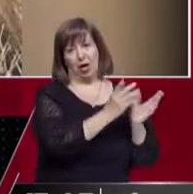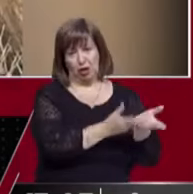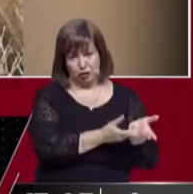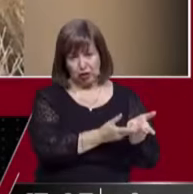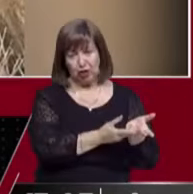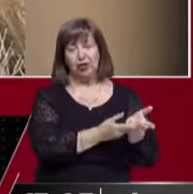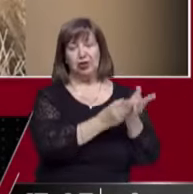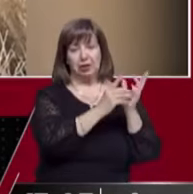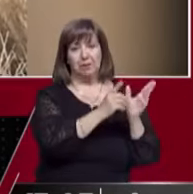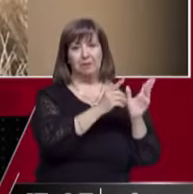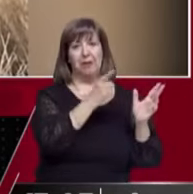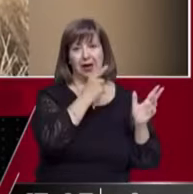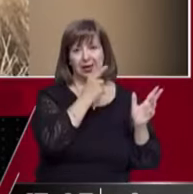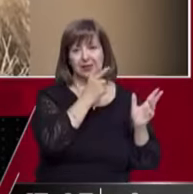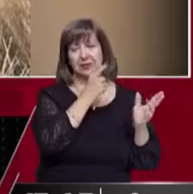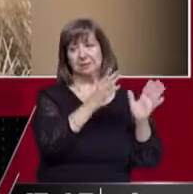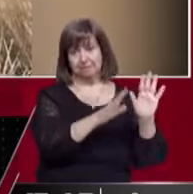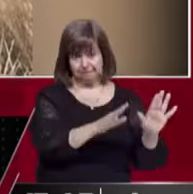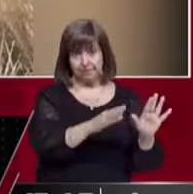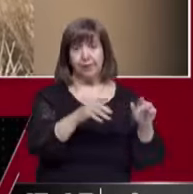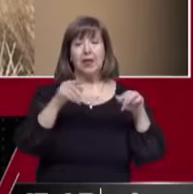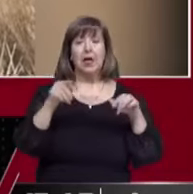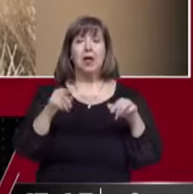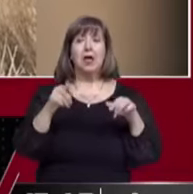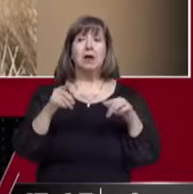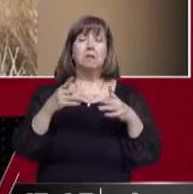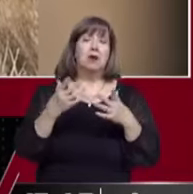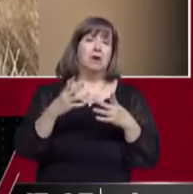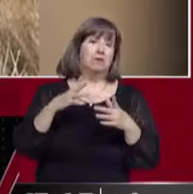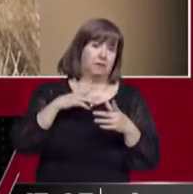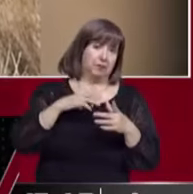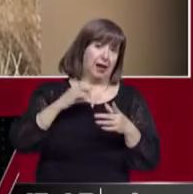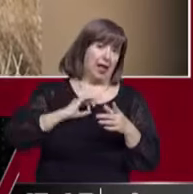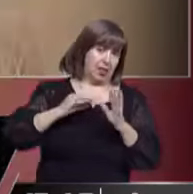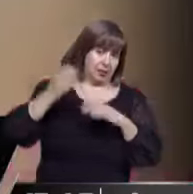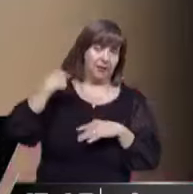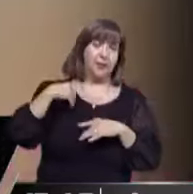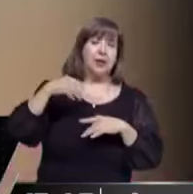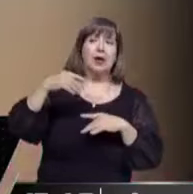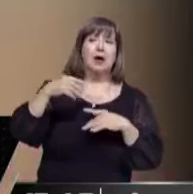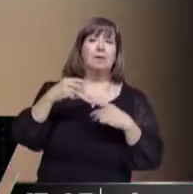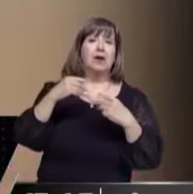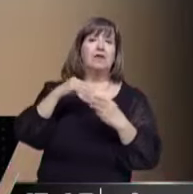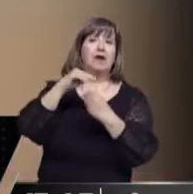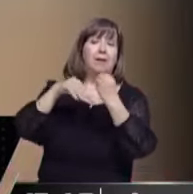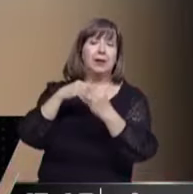ahora está Alejo. En los próximos días, el abogado Miguel Ángel Pierri.